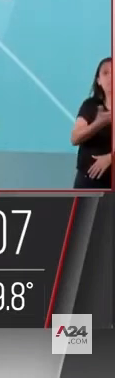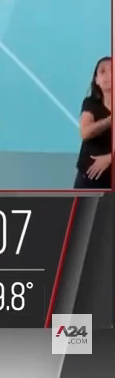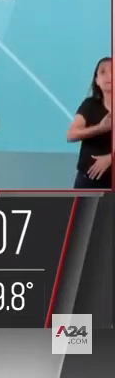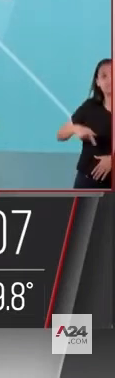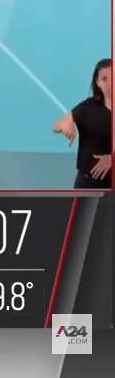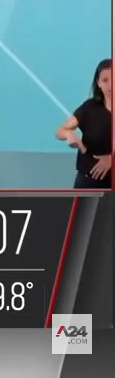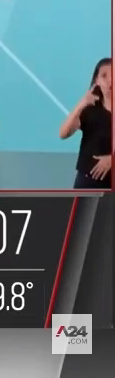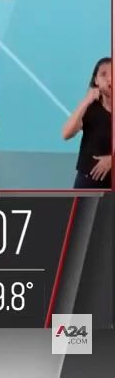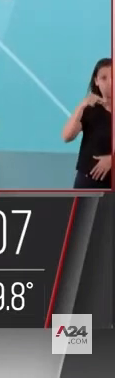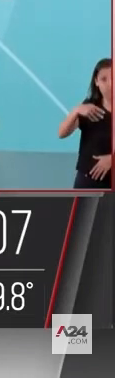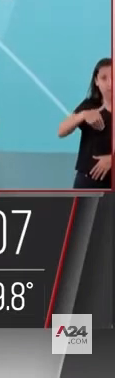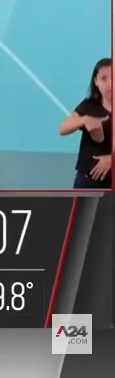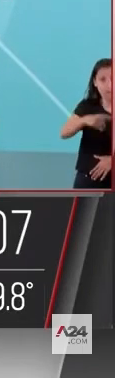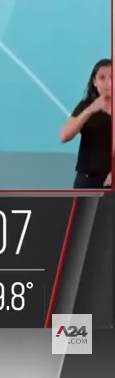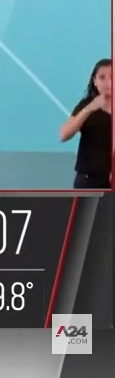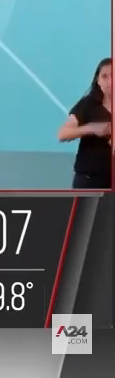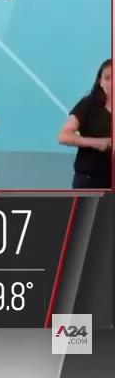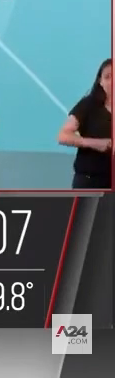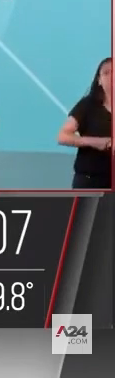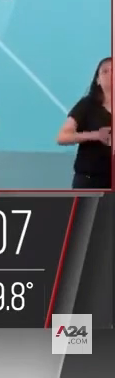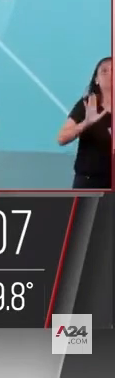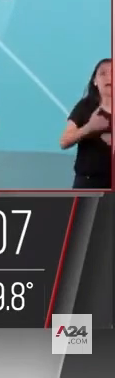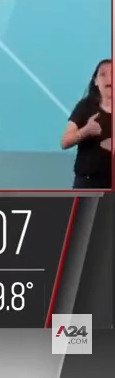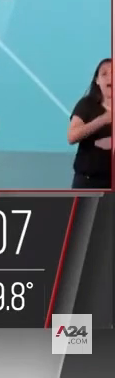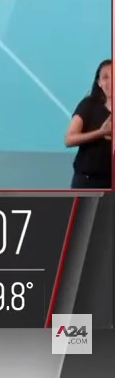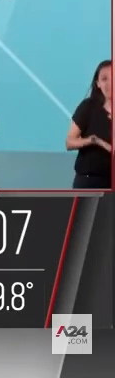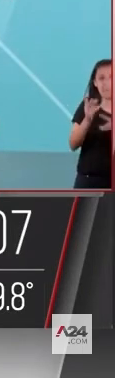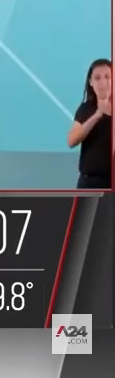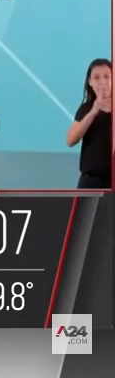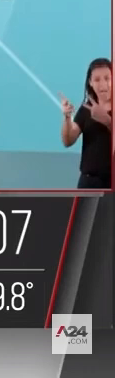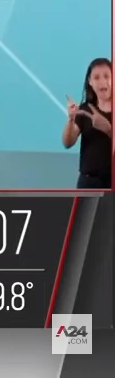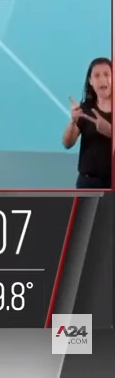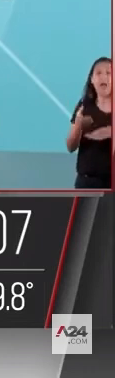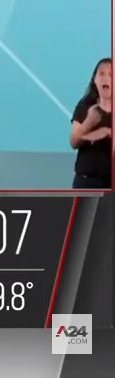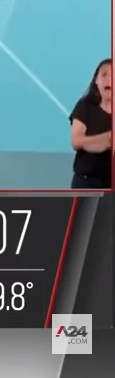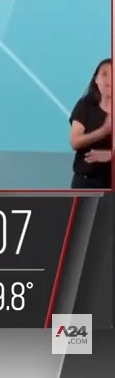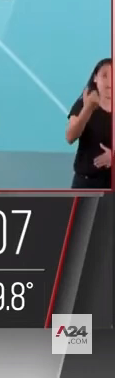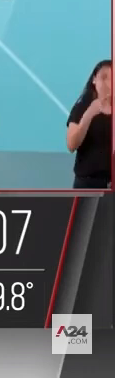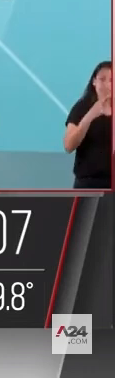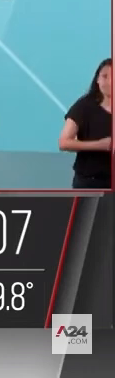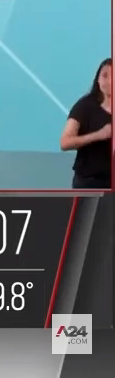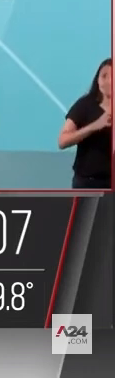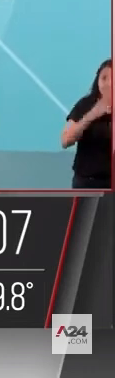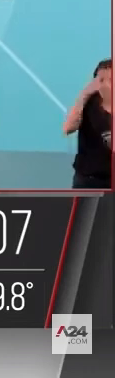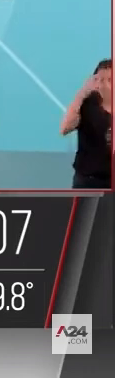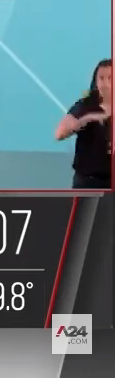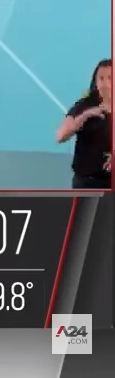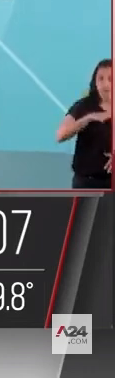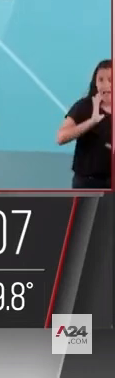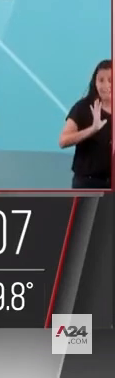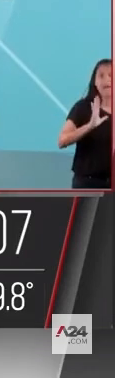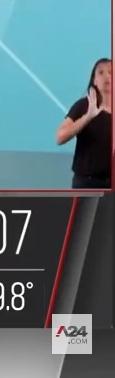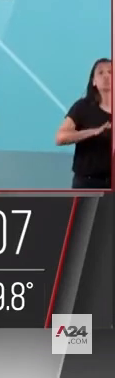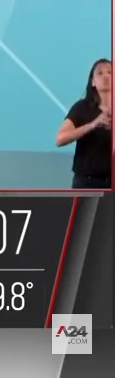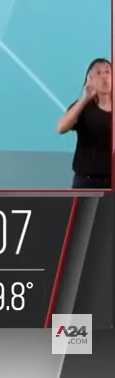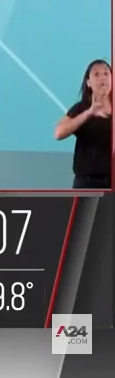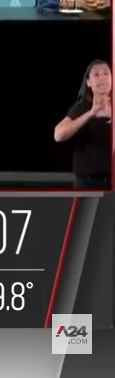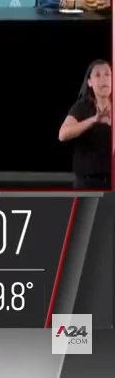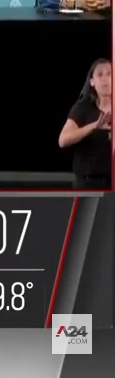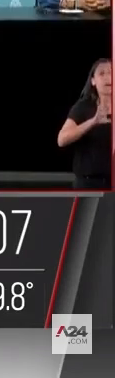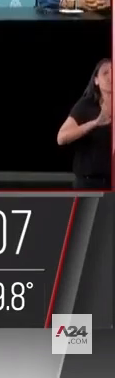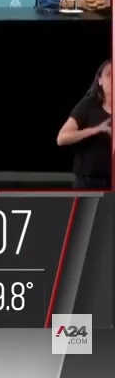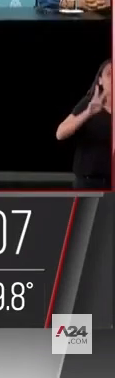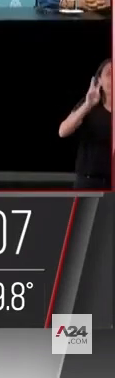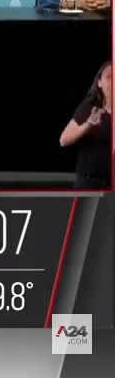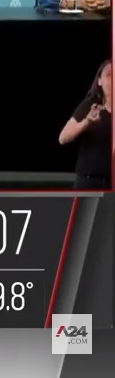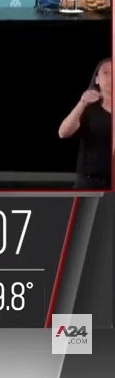Es decir, yo tengo facultades para resolver sobre esta cuestión. A ver, había una impugnación presentada por la